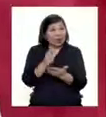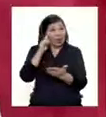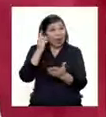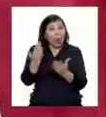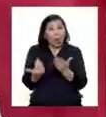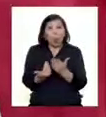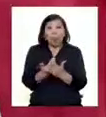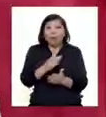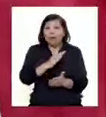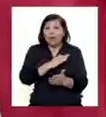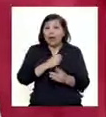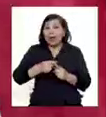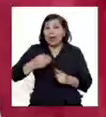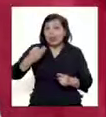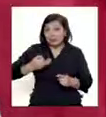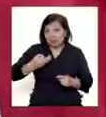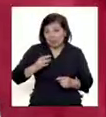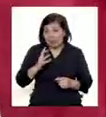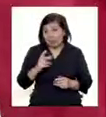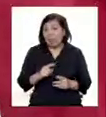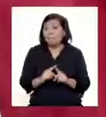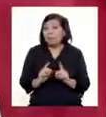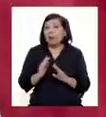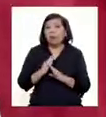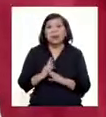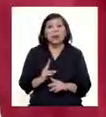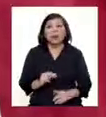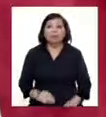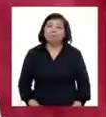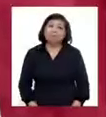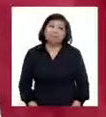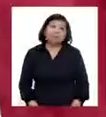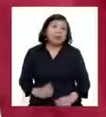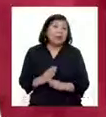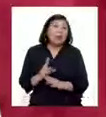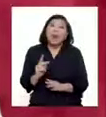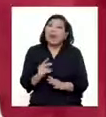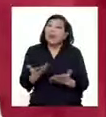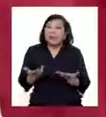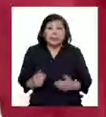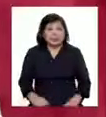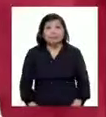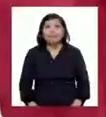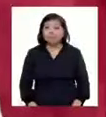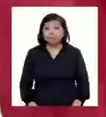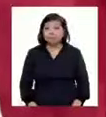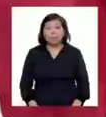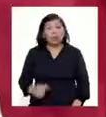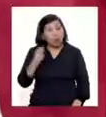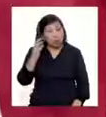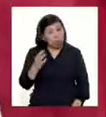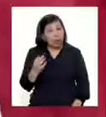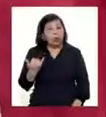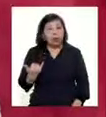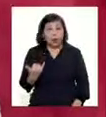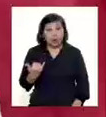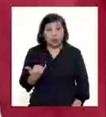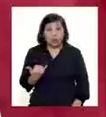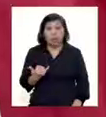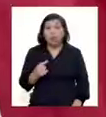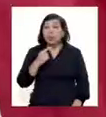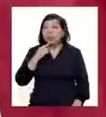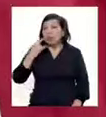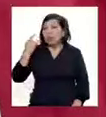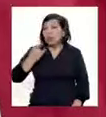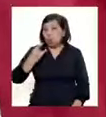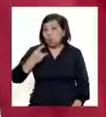creación de una fiscalía especializada en bandas criminales, y la rechazó. Rechazó ese pedido. Yo creo que hoy esto se hace